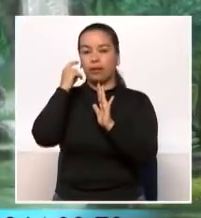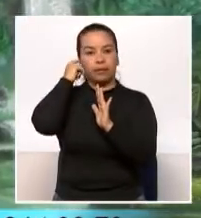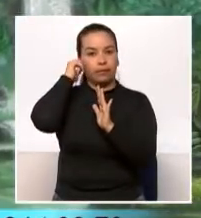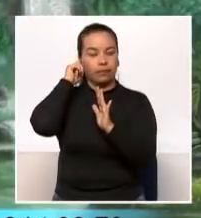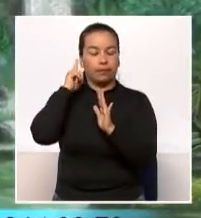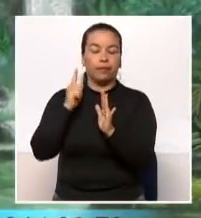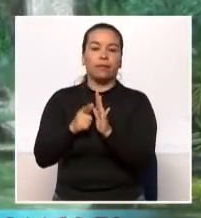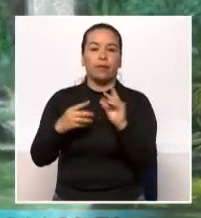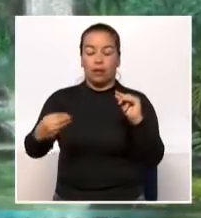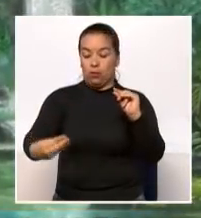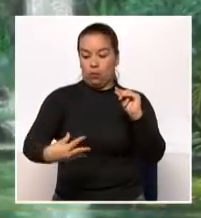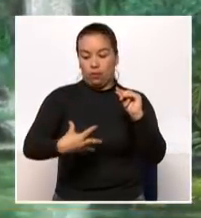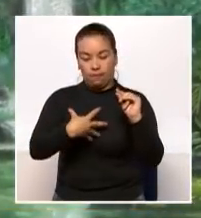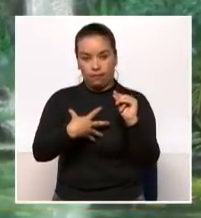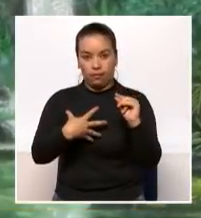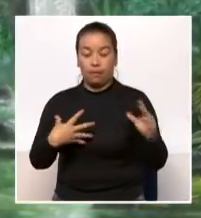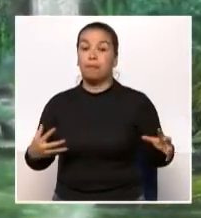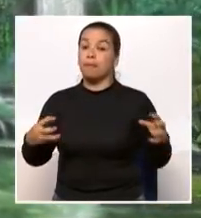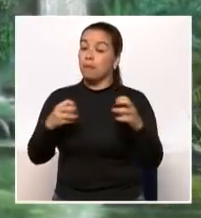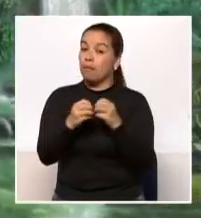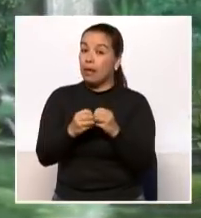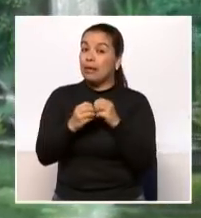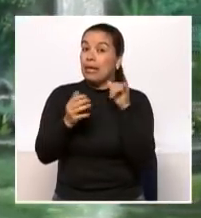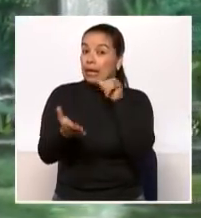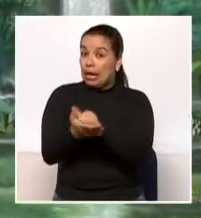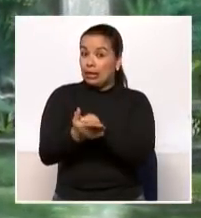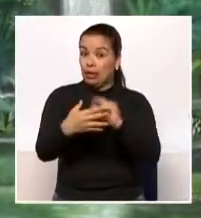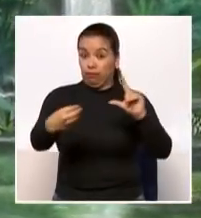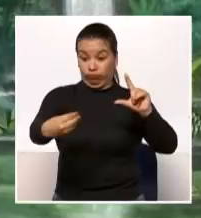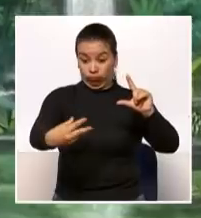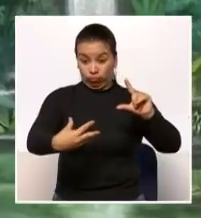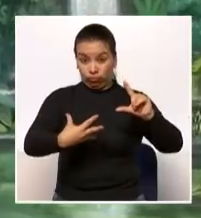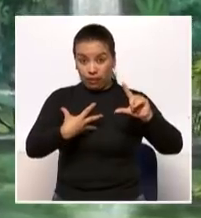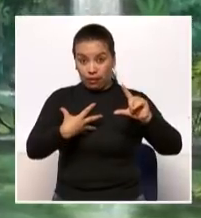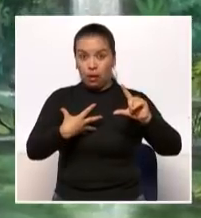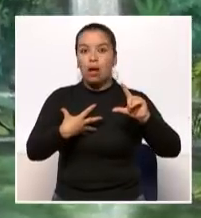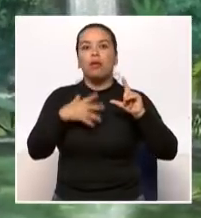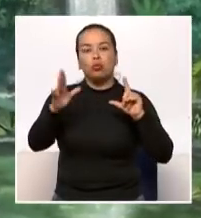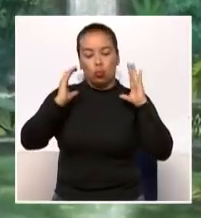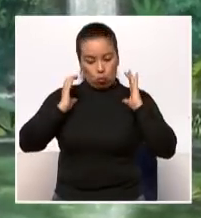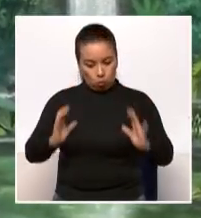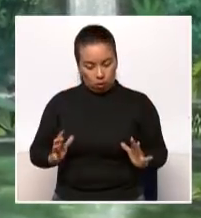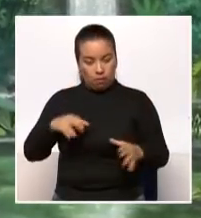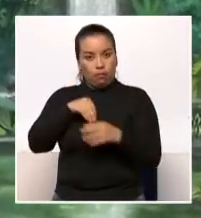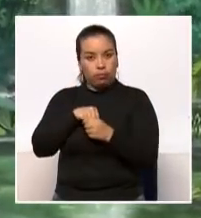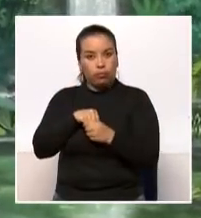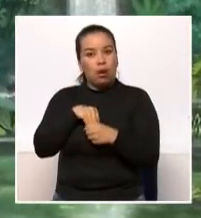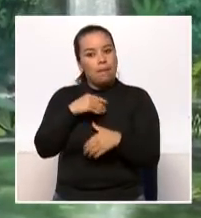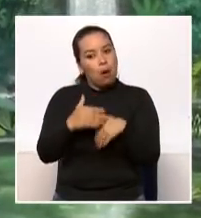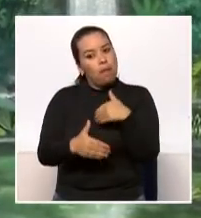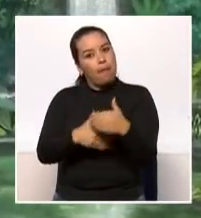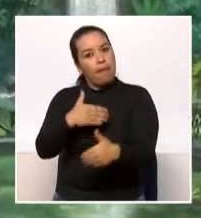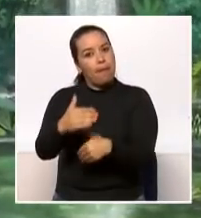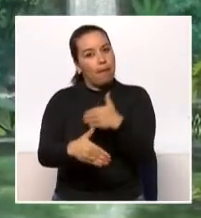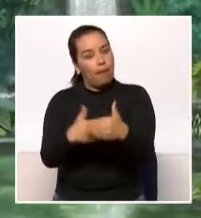que lo atraviesa y ese rayo que usted lo atraviesa va quedando en su cuerpo, va frenando y la placa que está atrás es la que recibe los